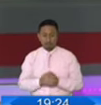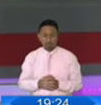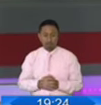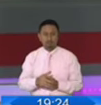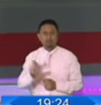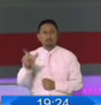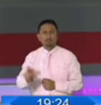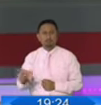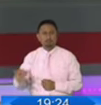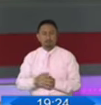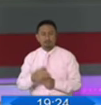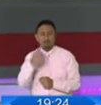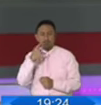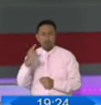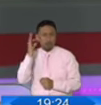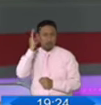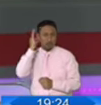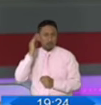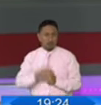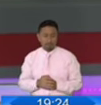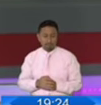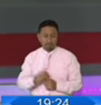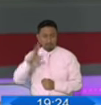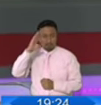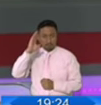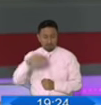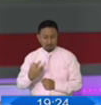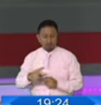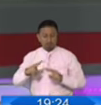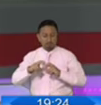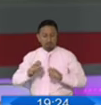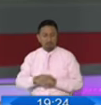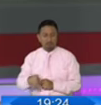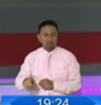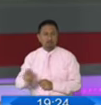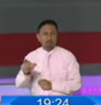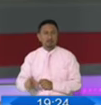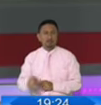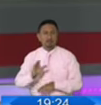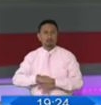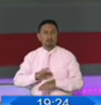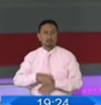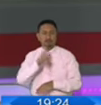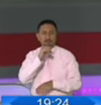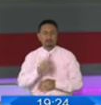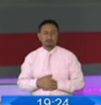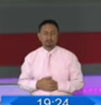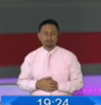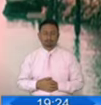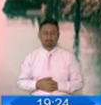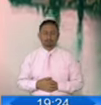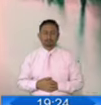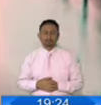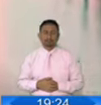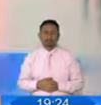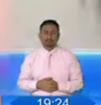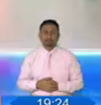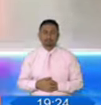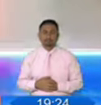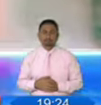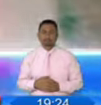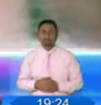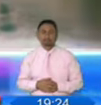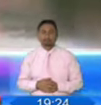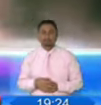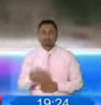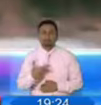víctimas eran un hombre y una mujer. La policía investiga quiénes serían los autores de este horrendo crimen. Cuando apenas